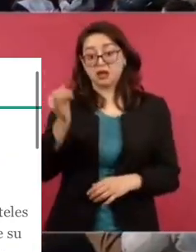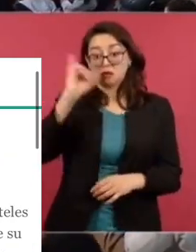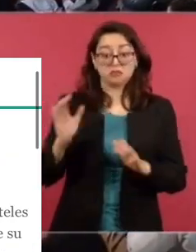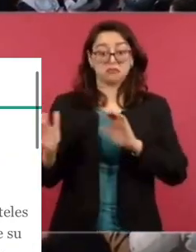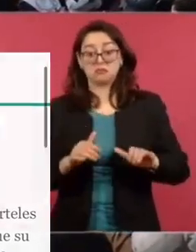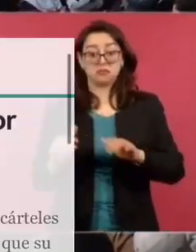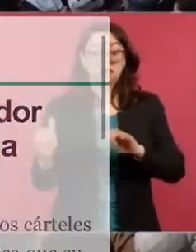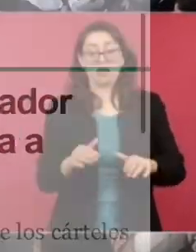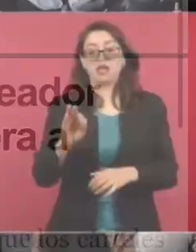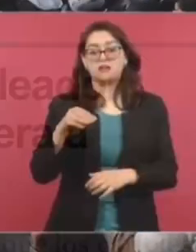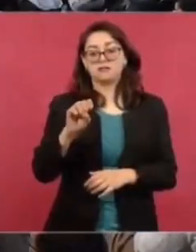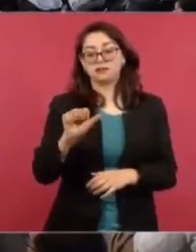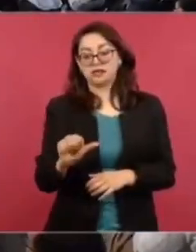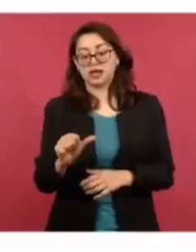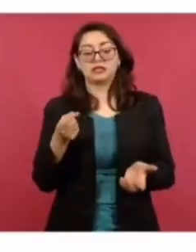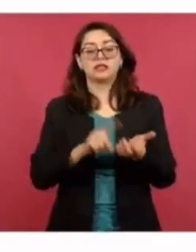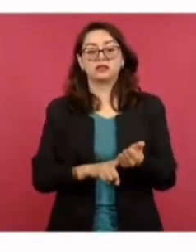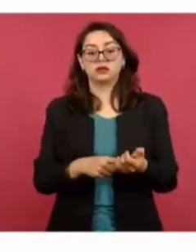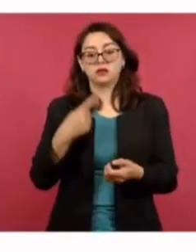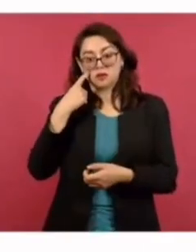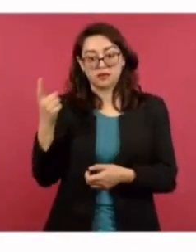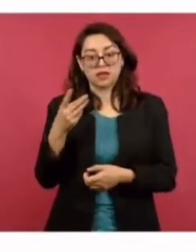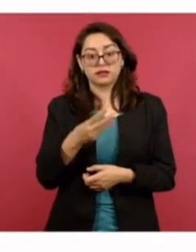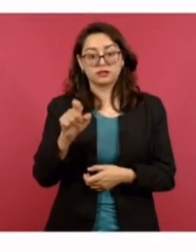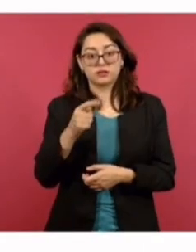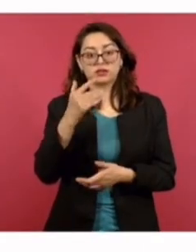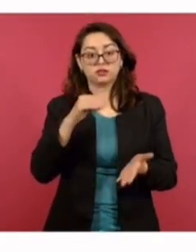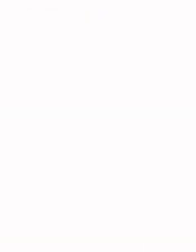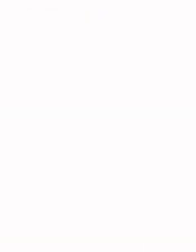320 mil empleos nada más votan